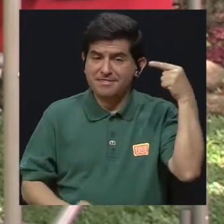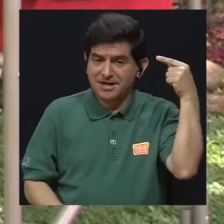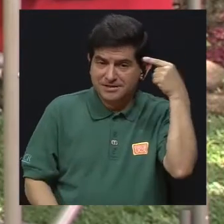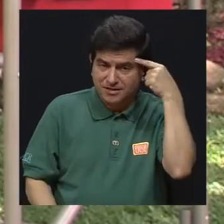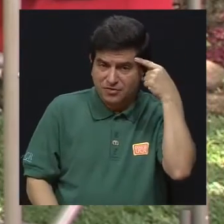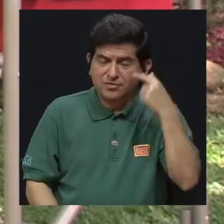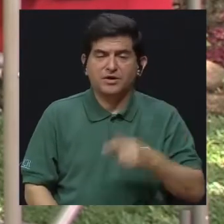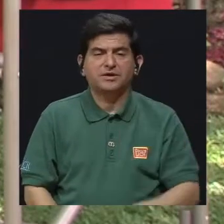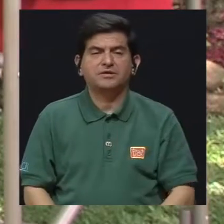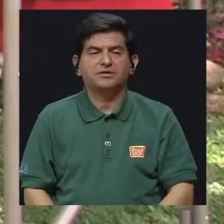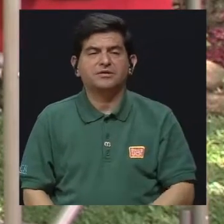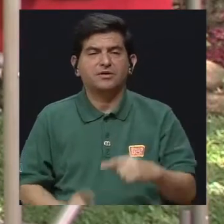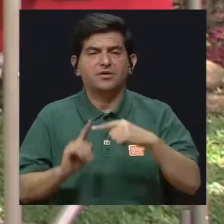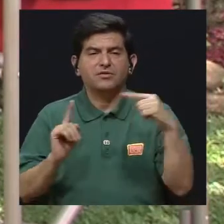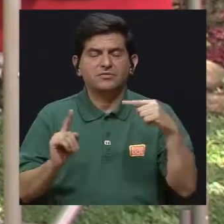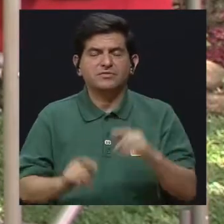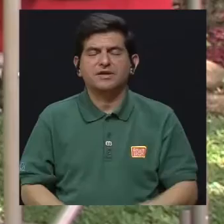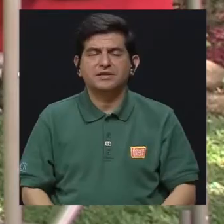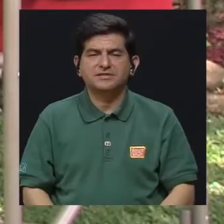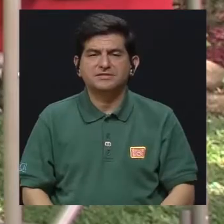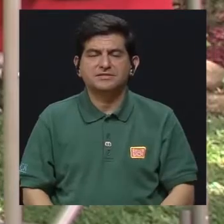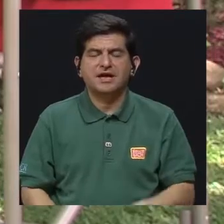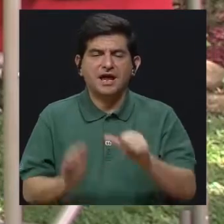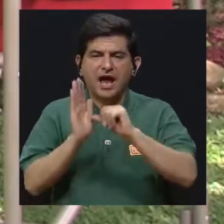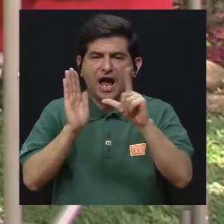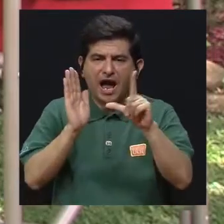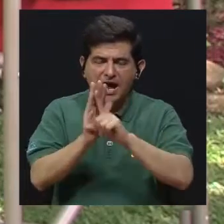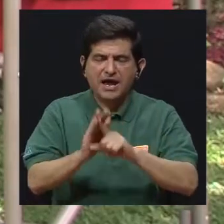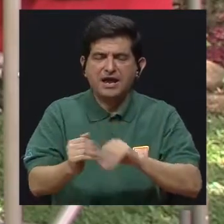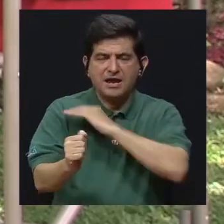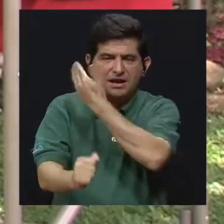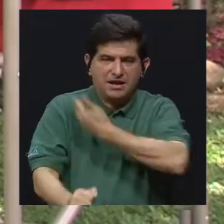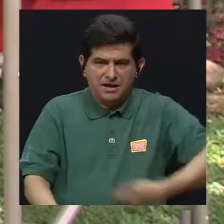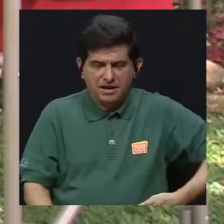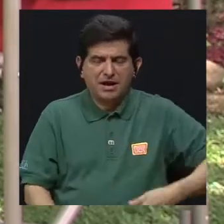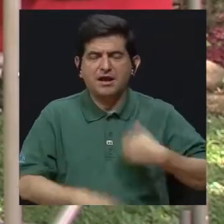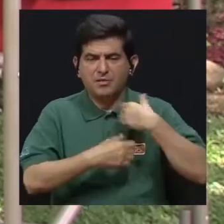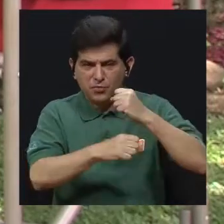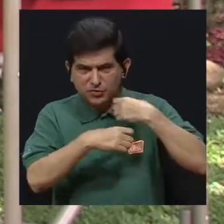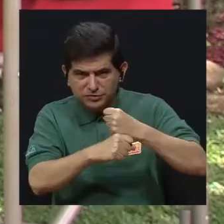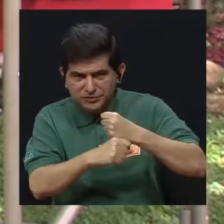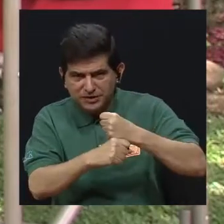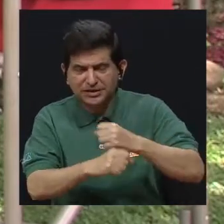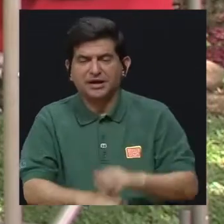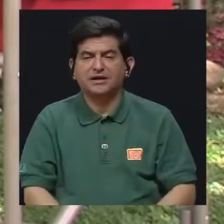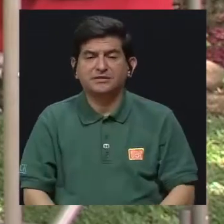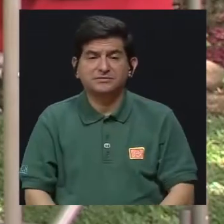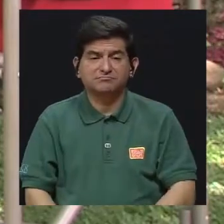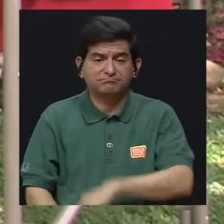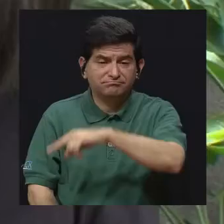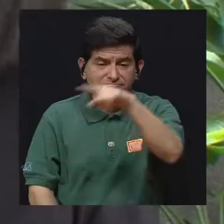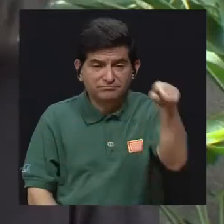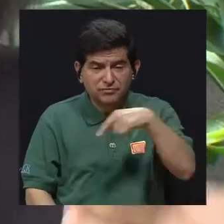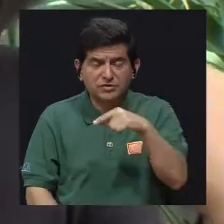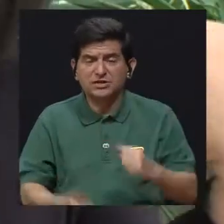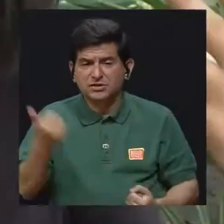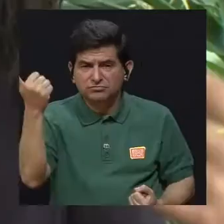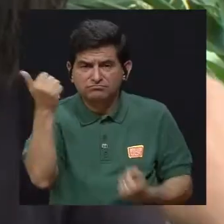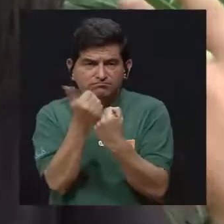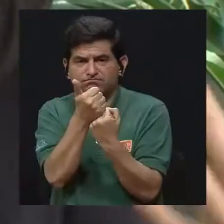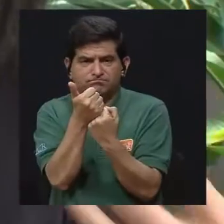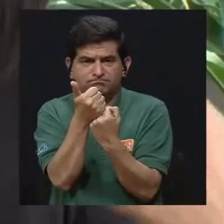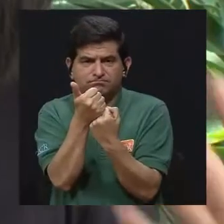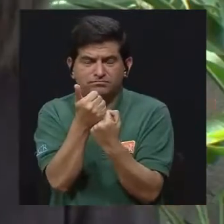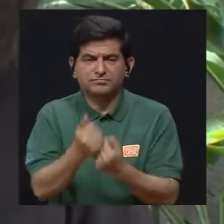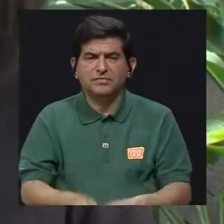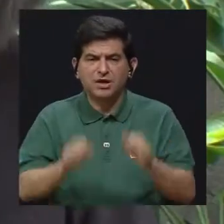Estado, desde el gobierno central, la Asamblea Legislativa, las municipalidades, pues se respalden y